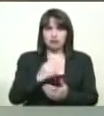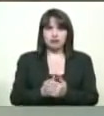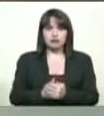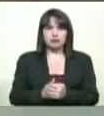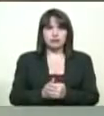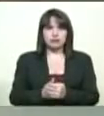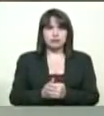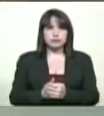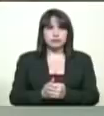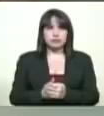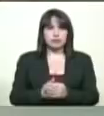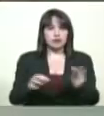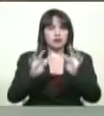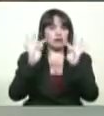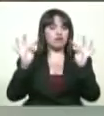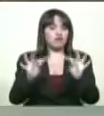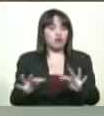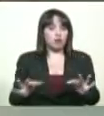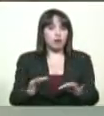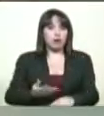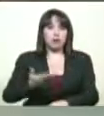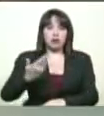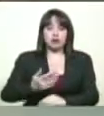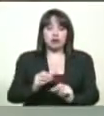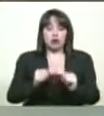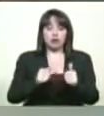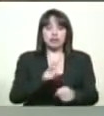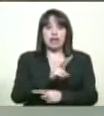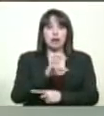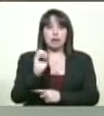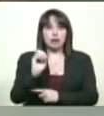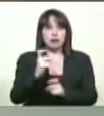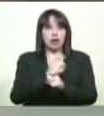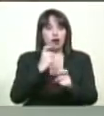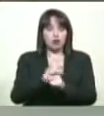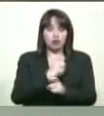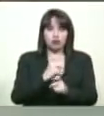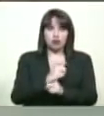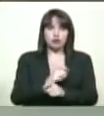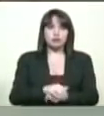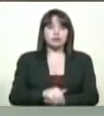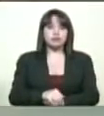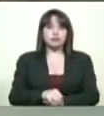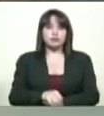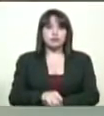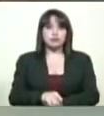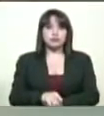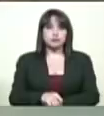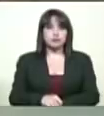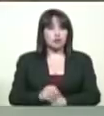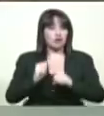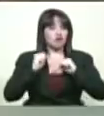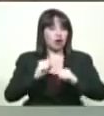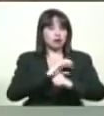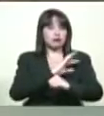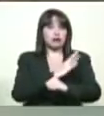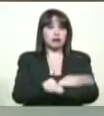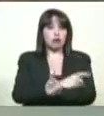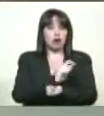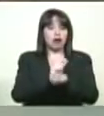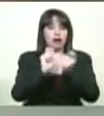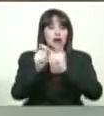intensa desde el 20 de agosto es dentro de 20 días pues intensa con la reconversión